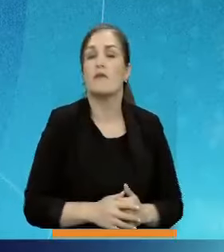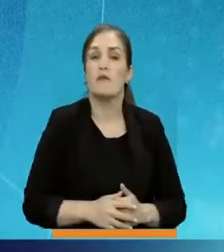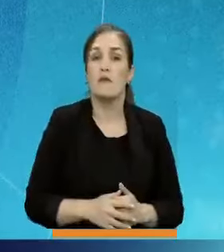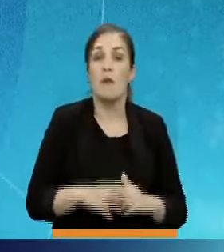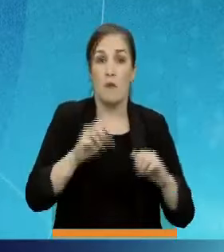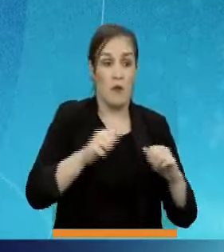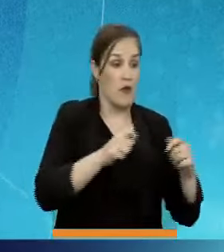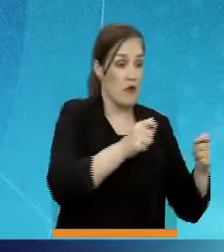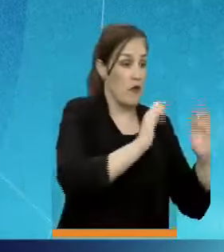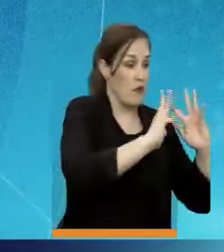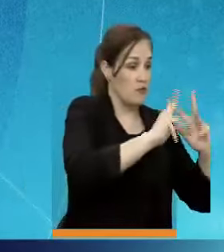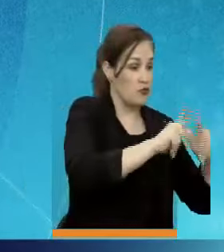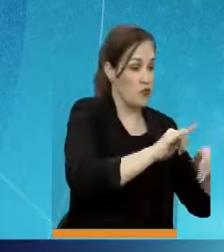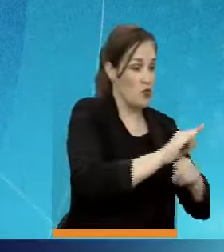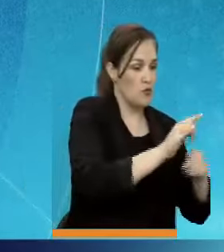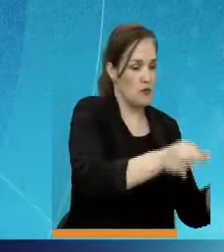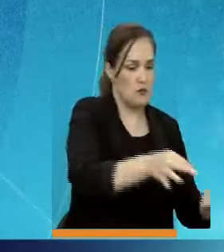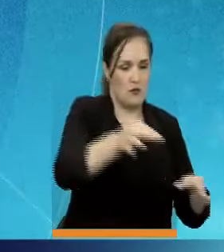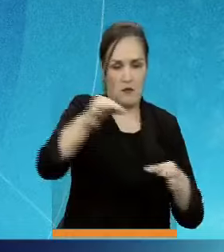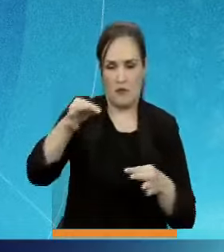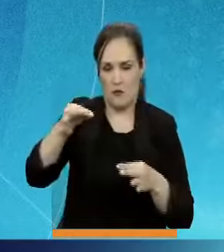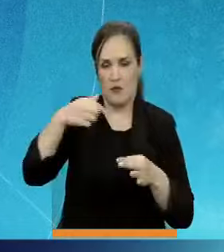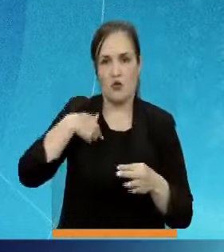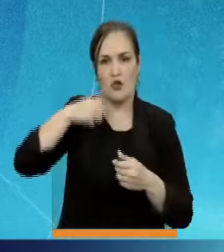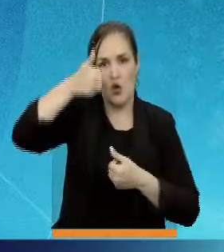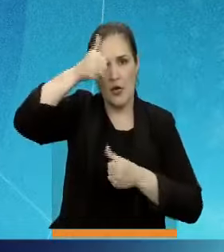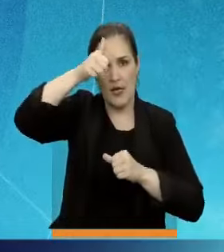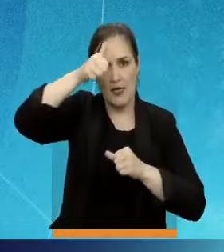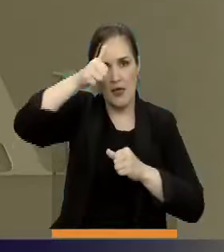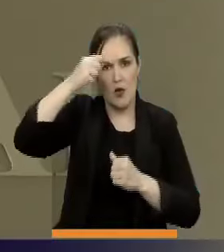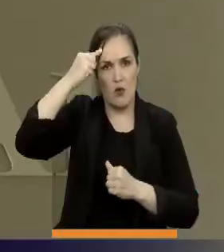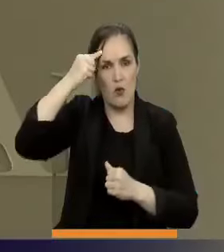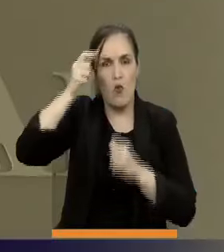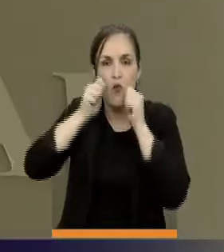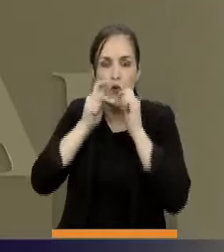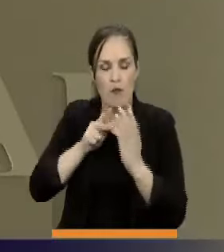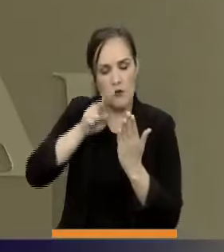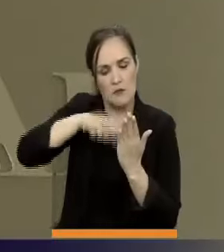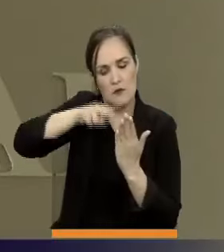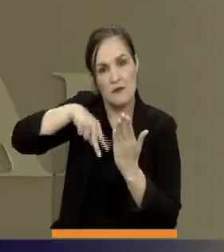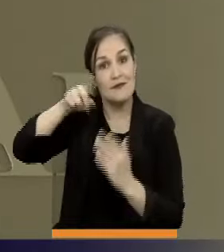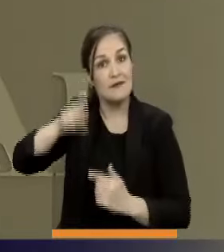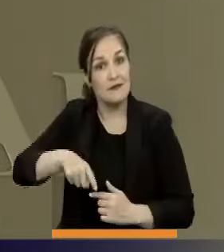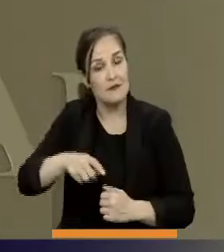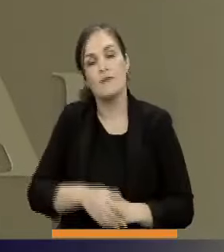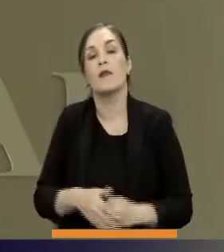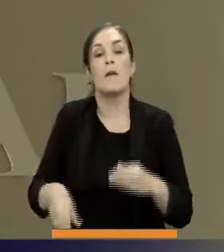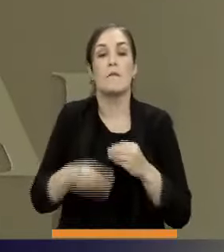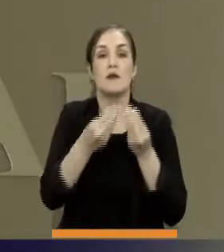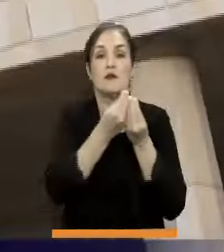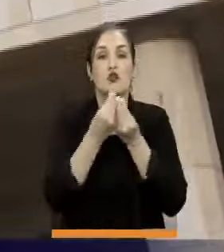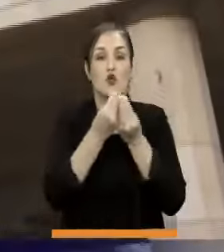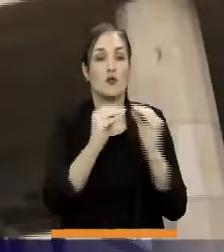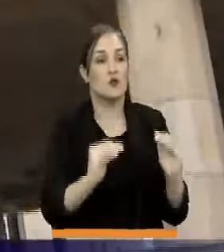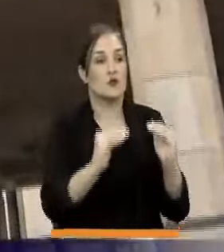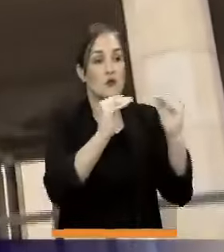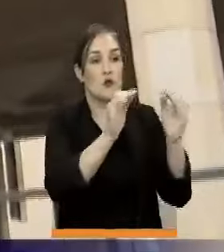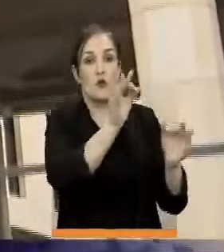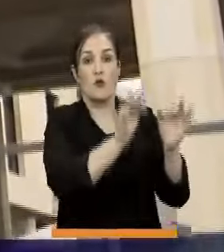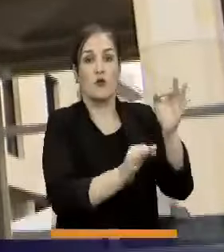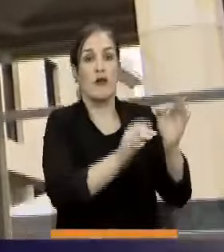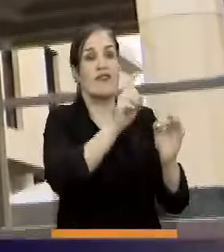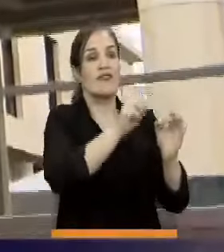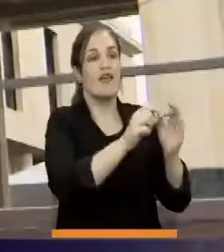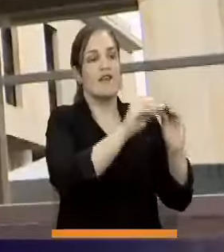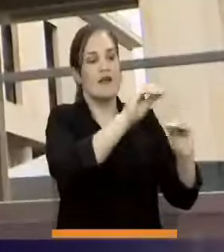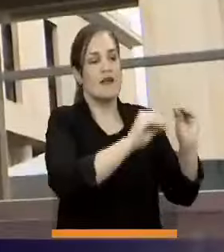administrada siempre con criterio de equidad y por la inteligencia humana. La Corte ordenó al Consejo Superior de la Judicatura que se adopte una